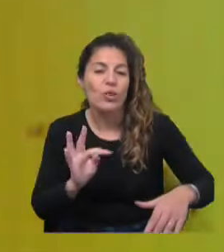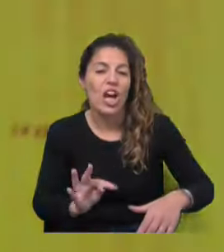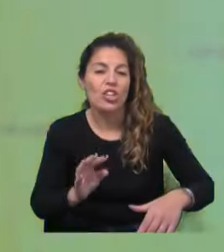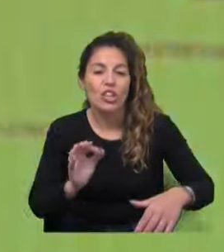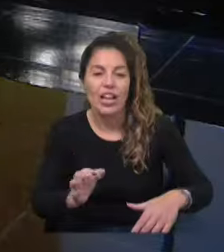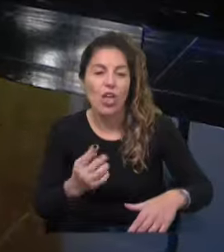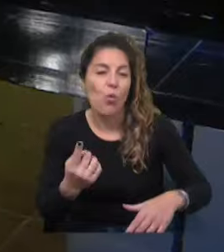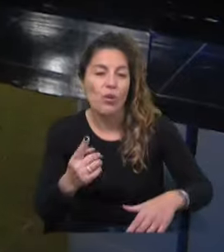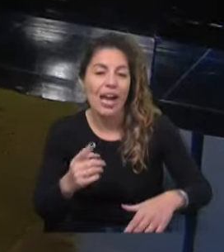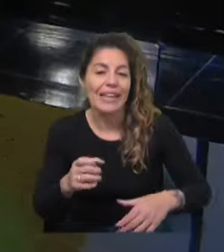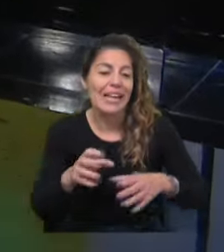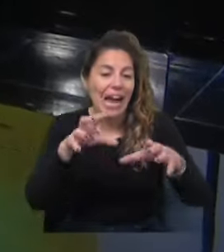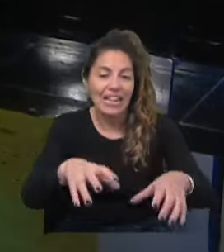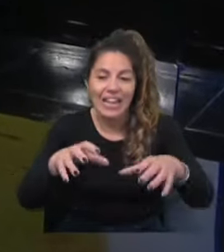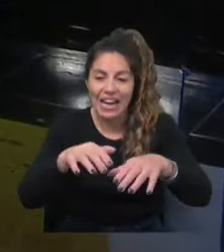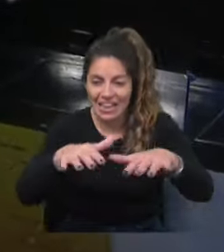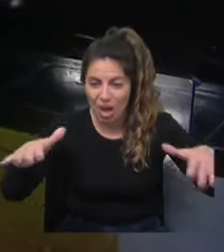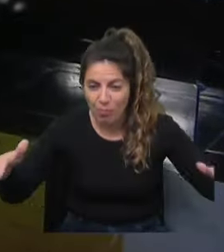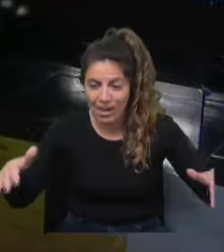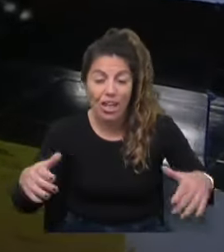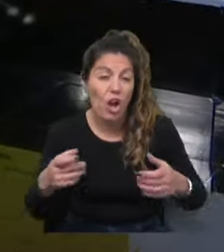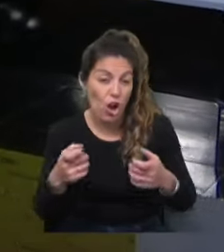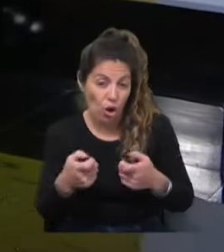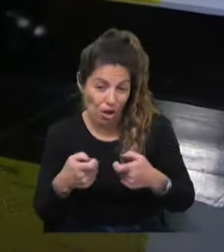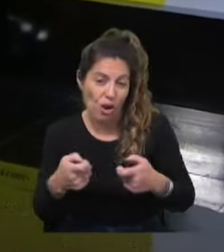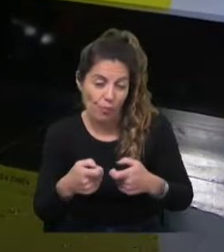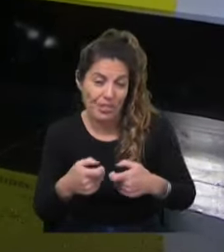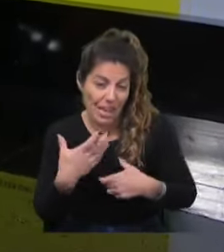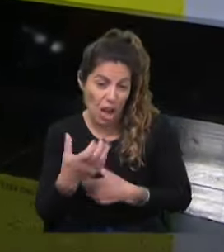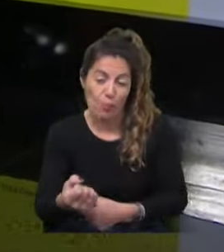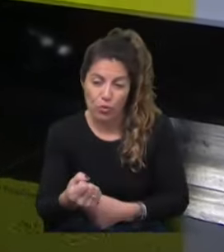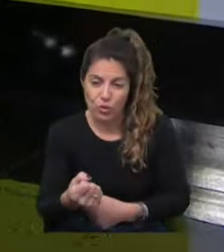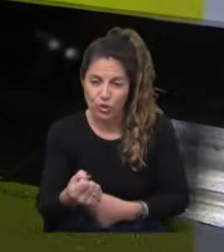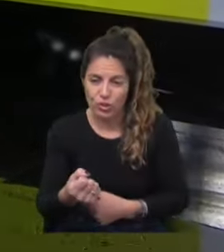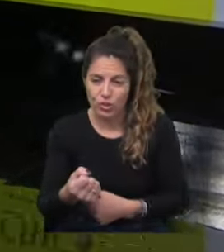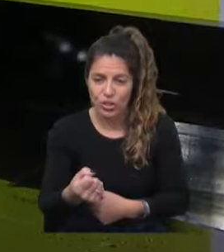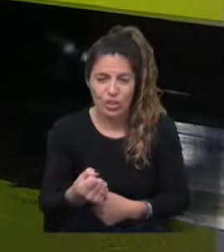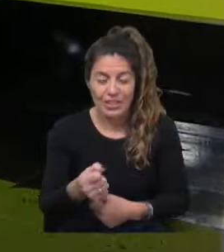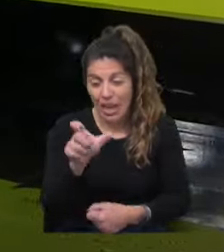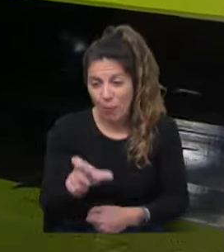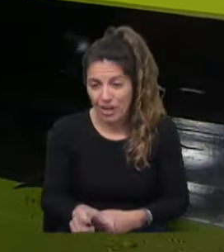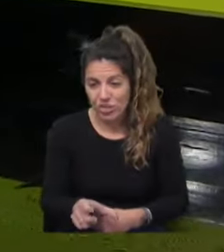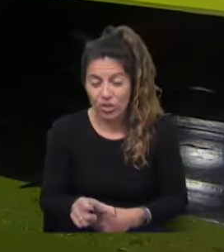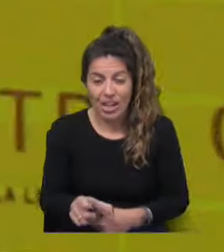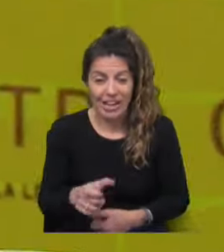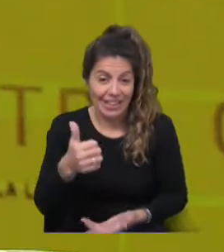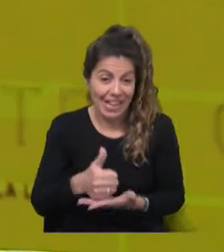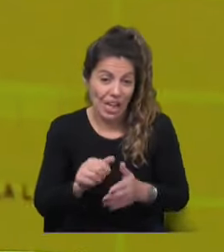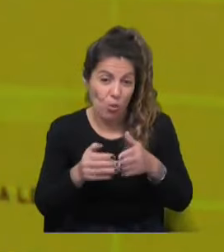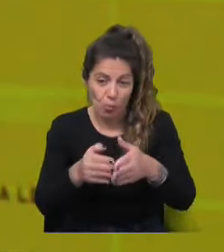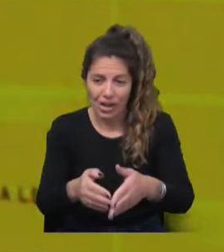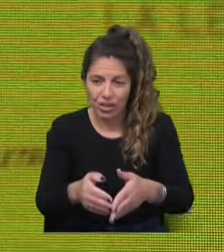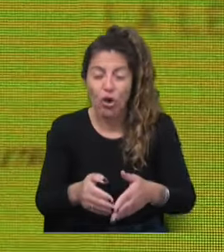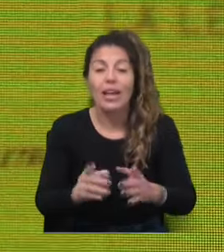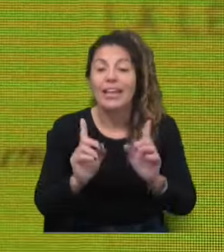toneladas, y carguen en alta mar, con la complicidad, obviamente, sí. de los seres humanos que están arriba de un barco carguero, ¿no? Y con otras